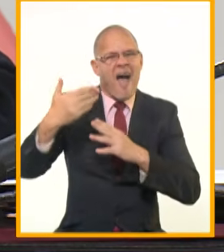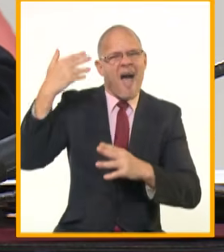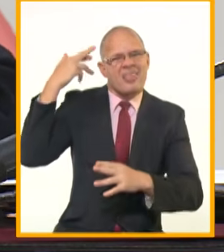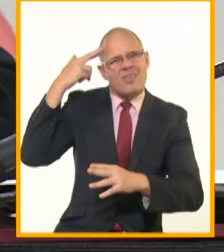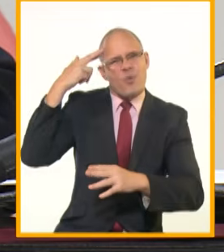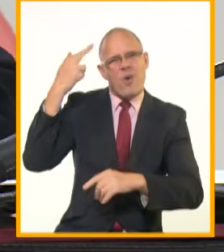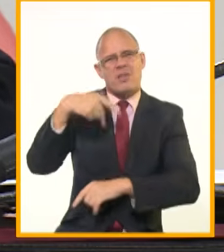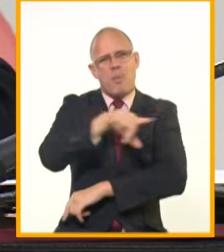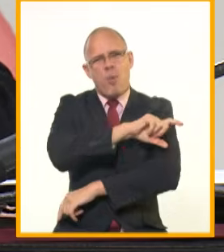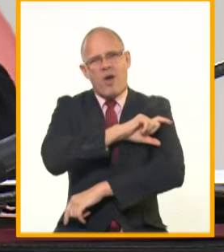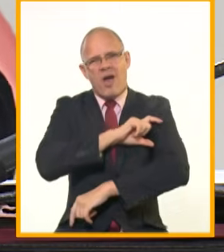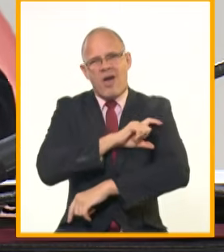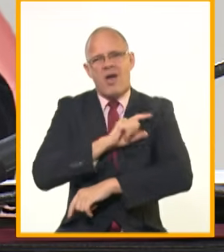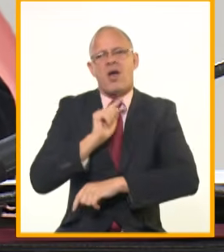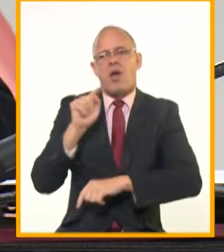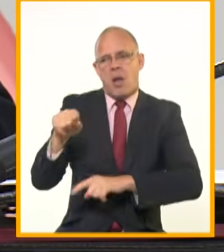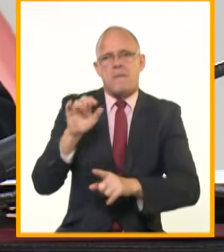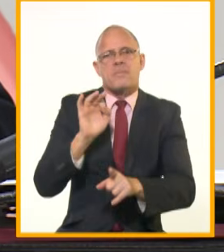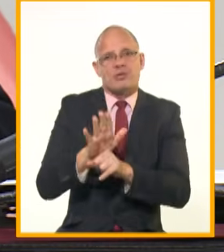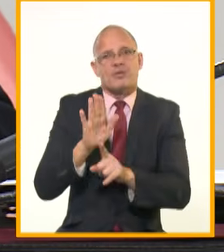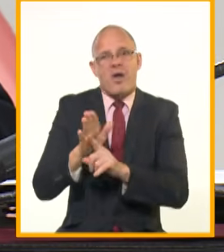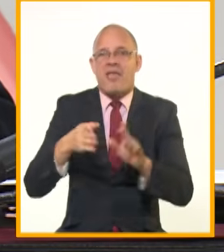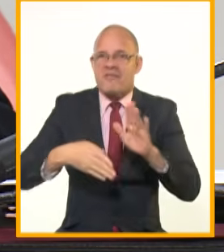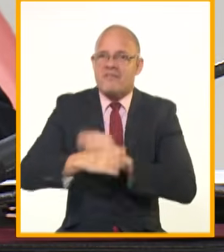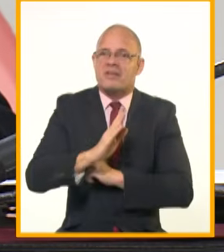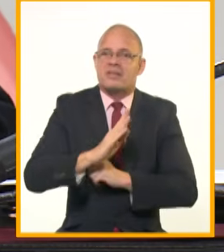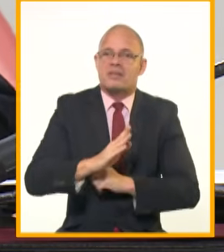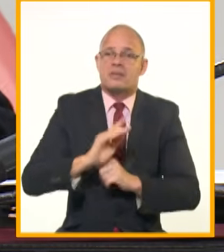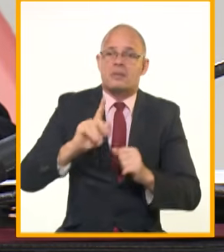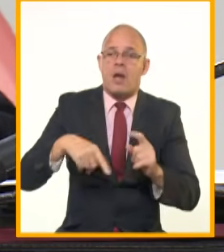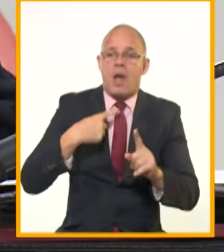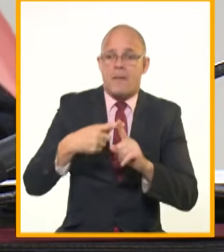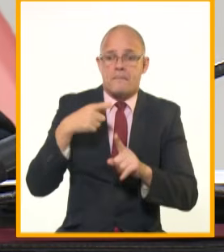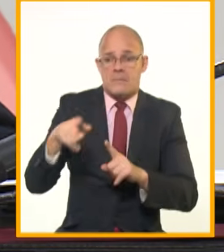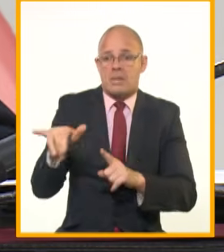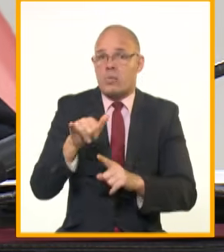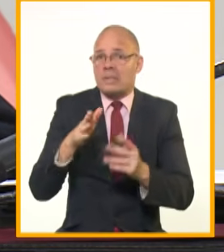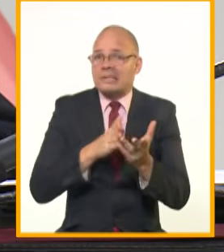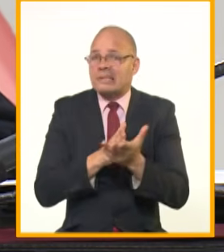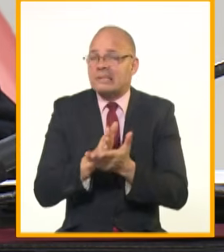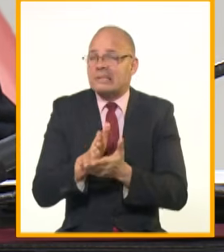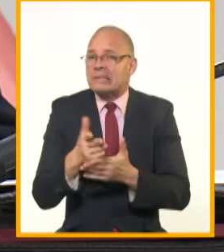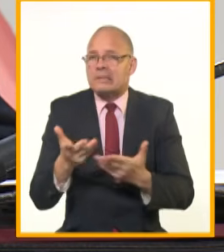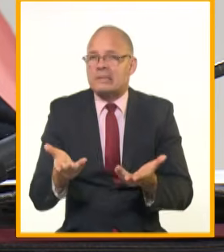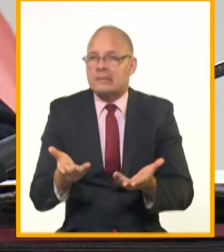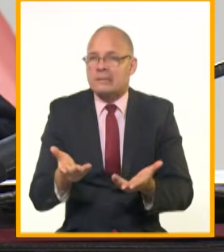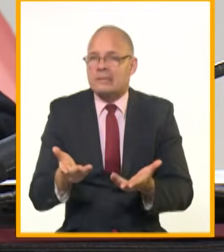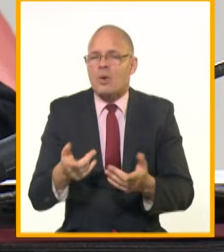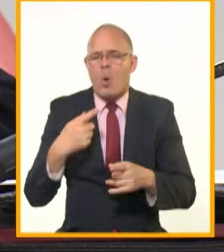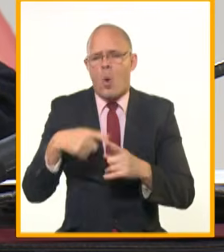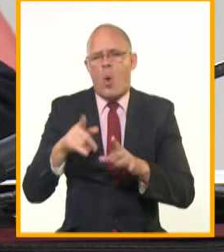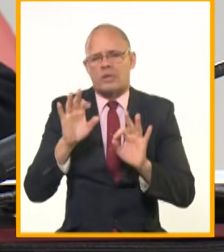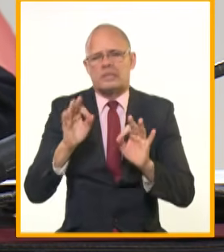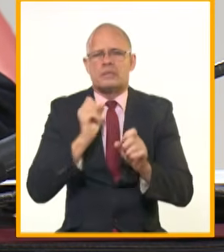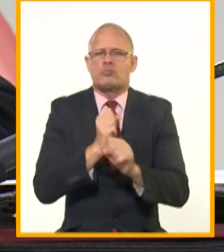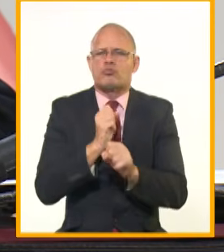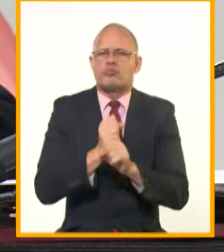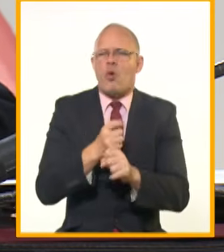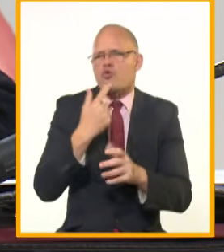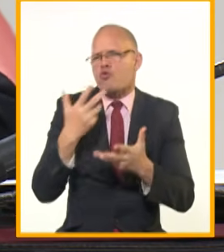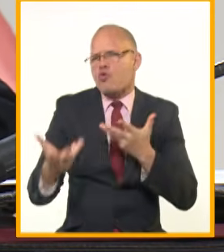Moncada, y allí se ha conservado y se ha siempre trabajado